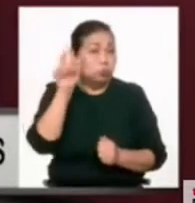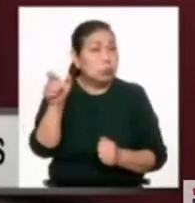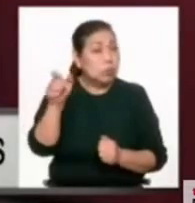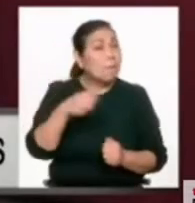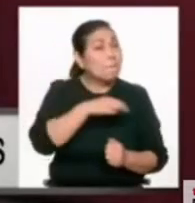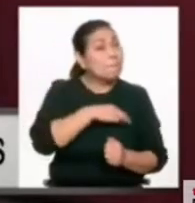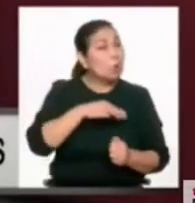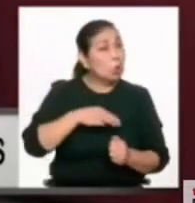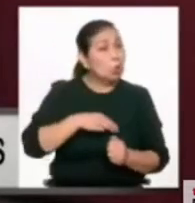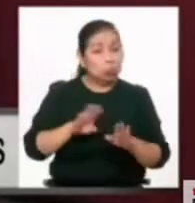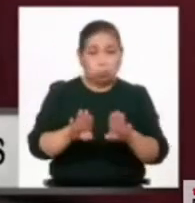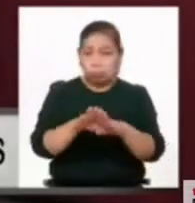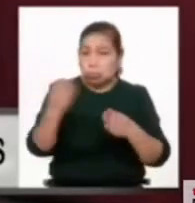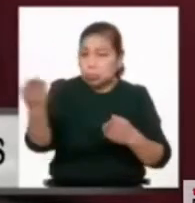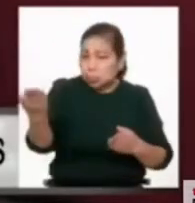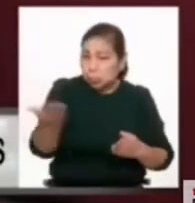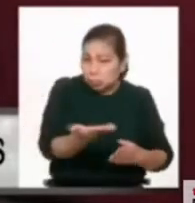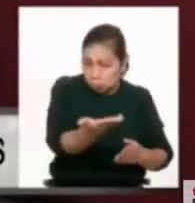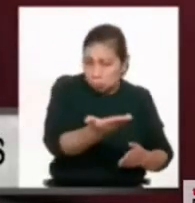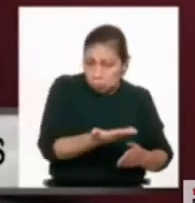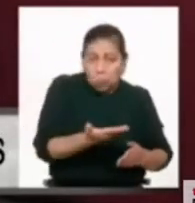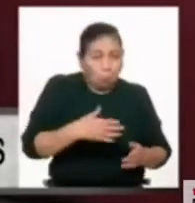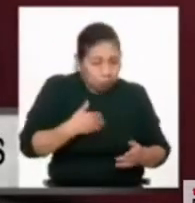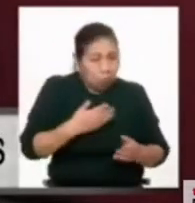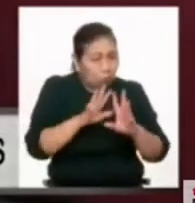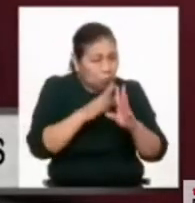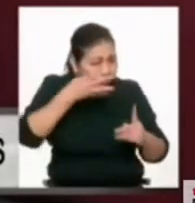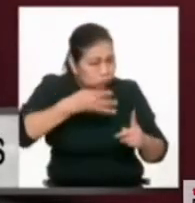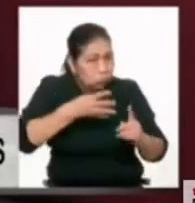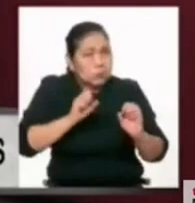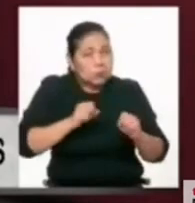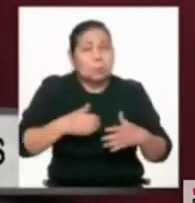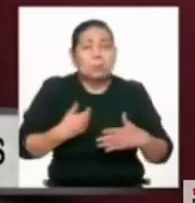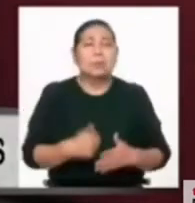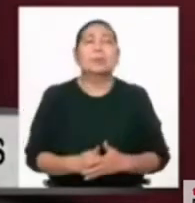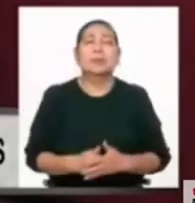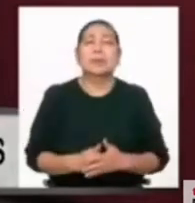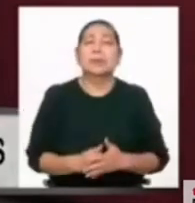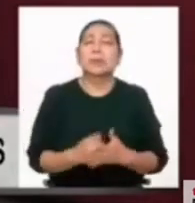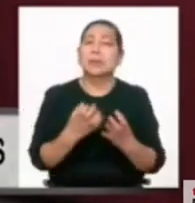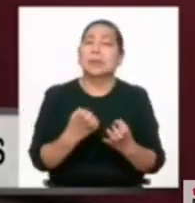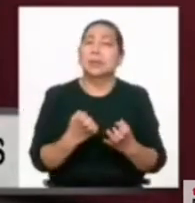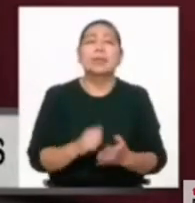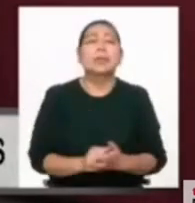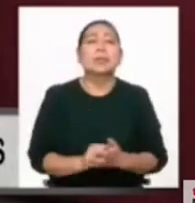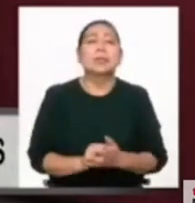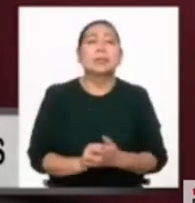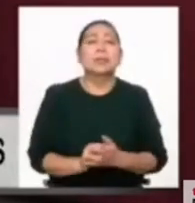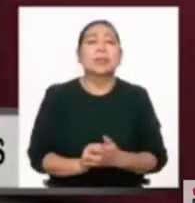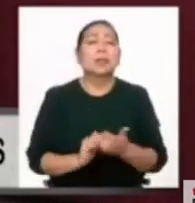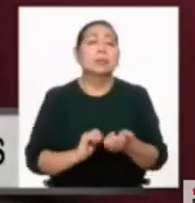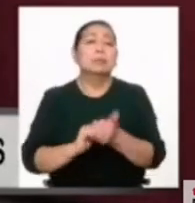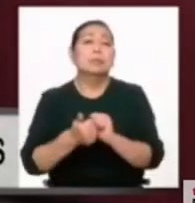calificados, y el ministerio está con las puertas abiertas para ustedes, para que puedan evaluar y ver, se había querido hacer